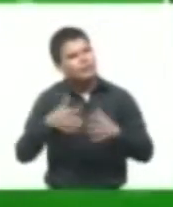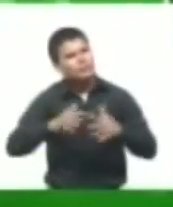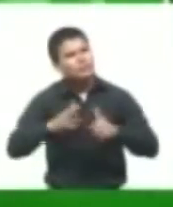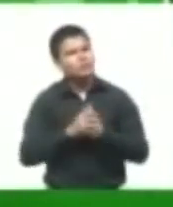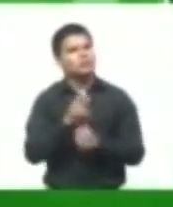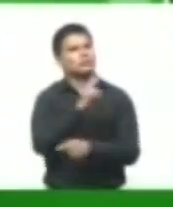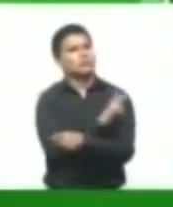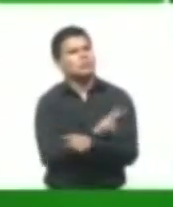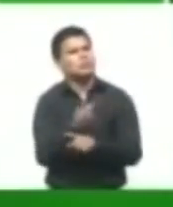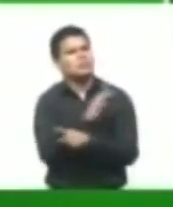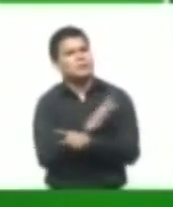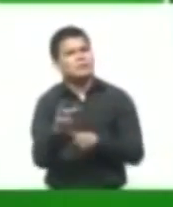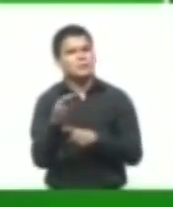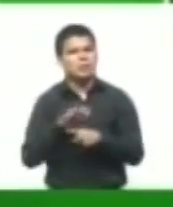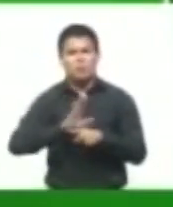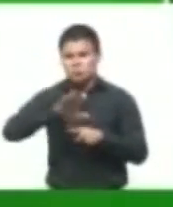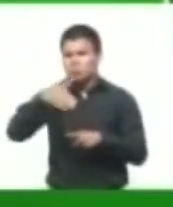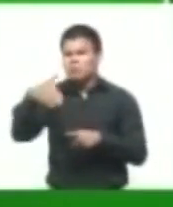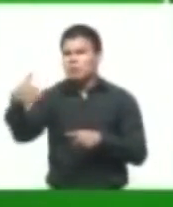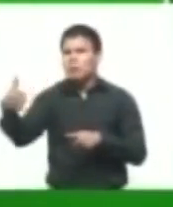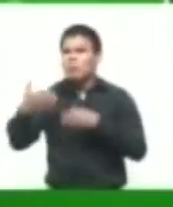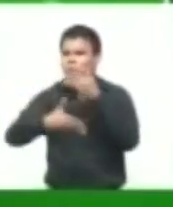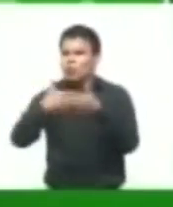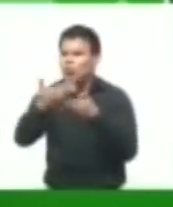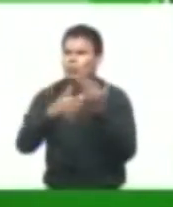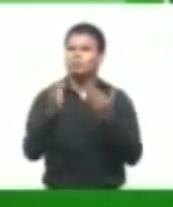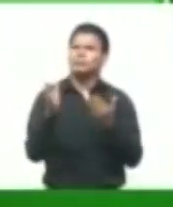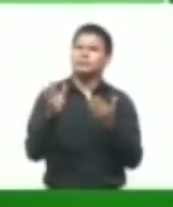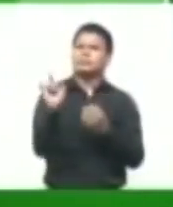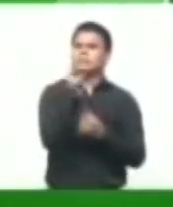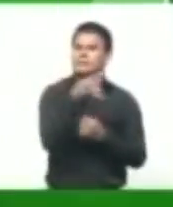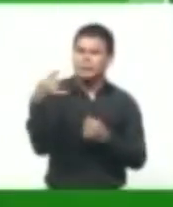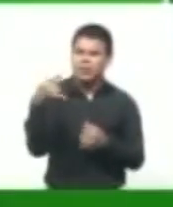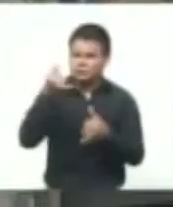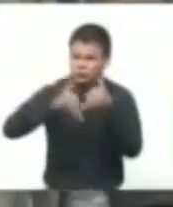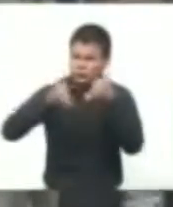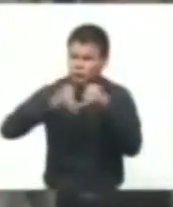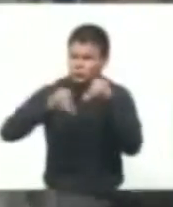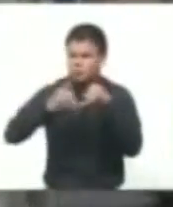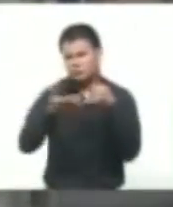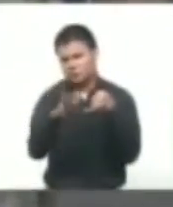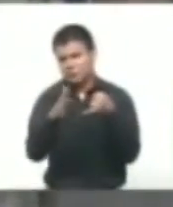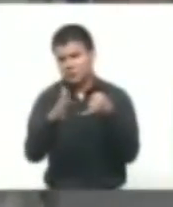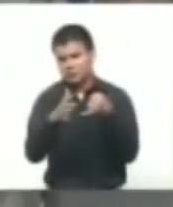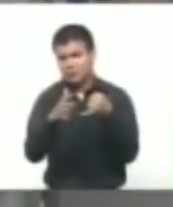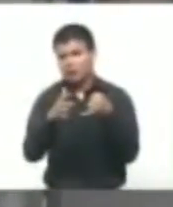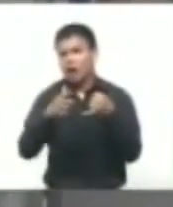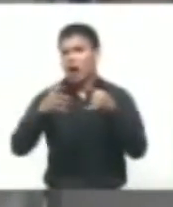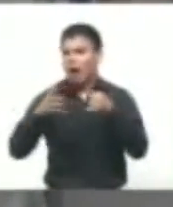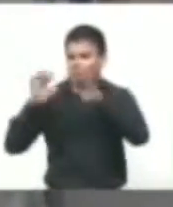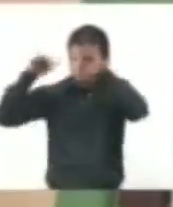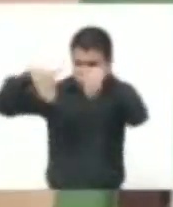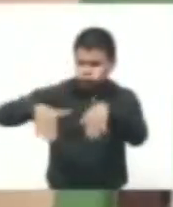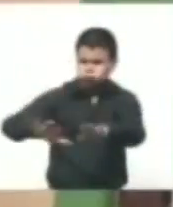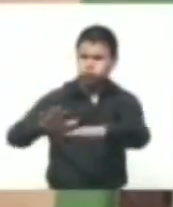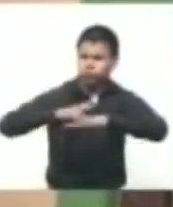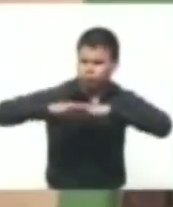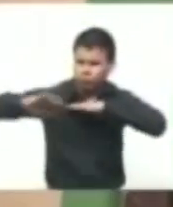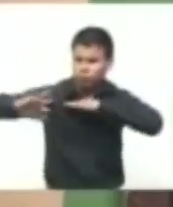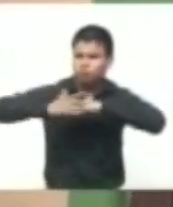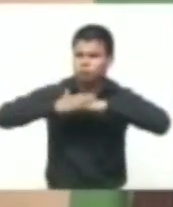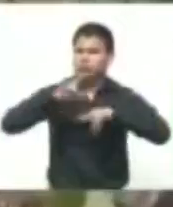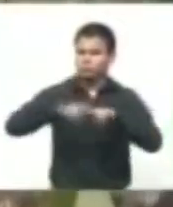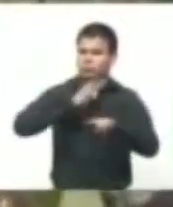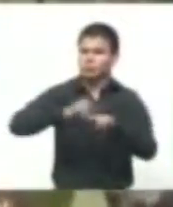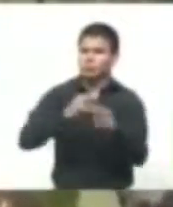que tienden a la normalidad, los vientos volverán a sus condiciones normales. Asimismo, el IDEAN recomienda a la comunidad ajustar